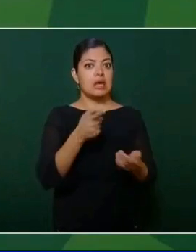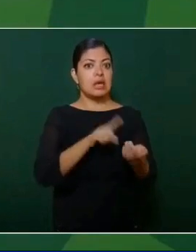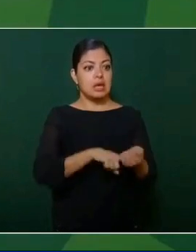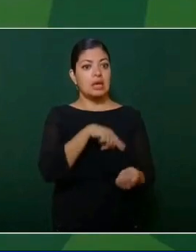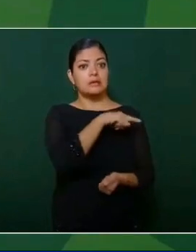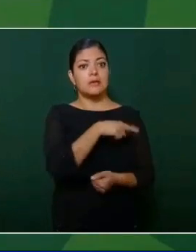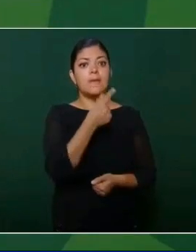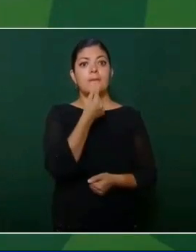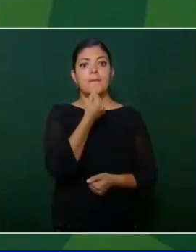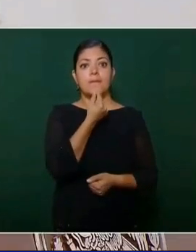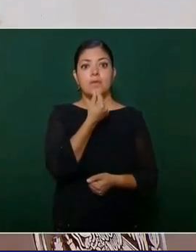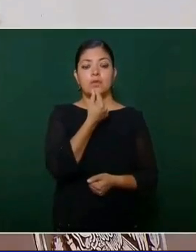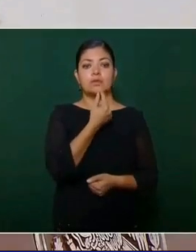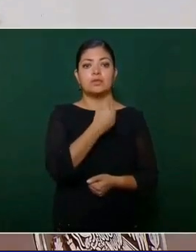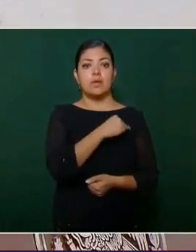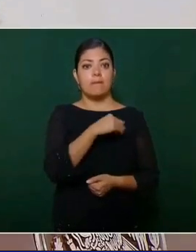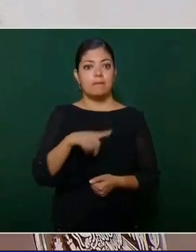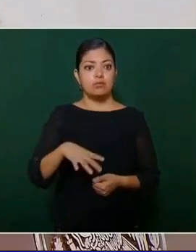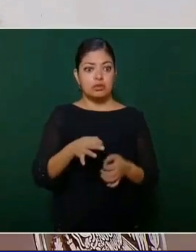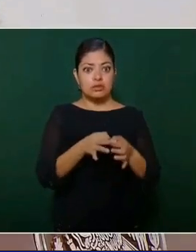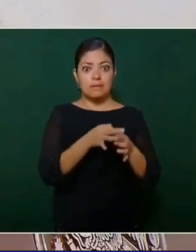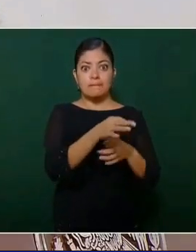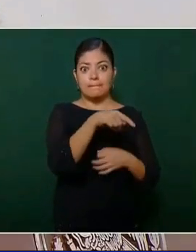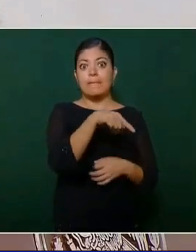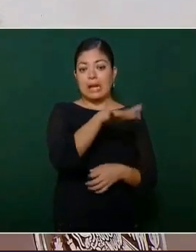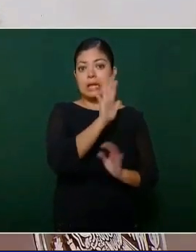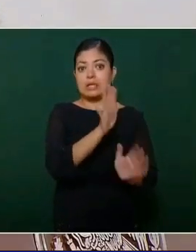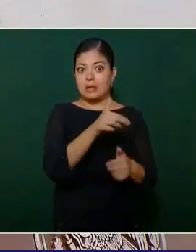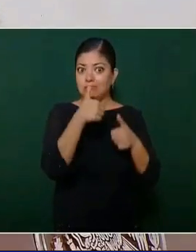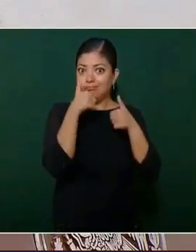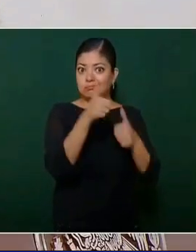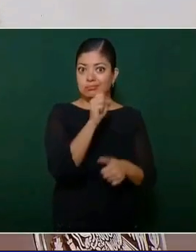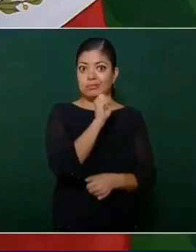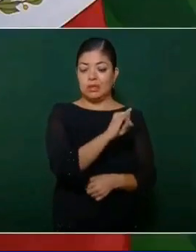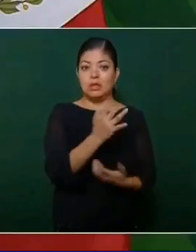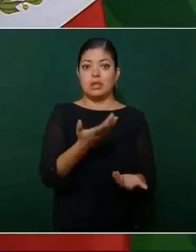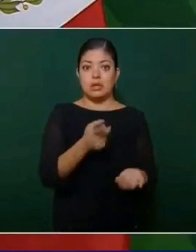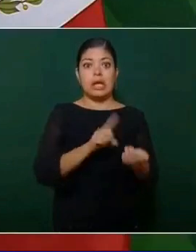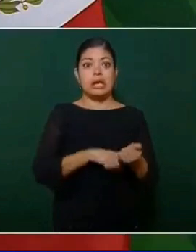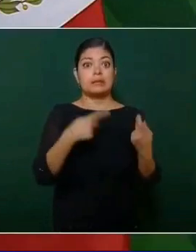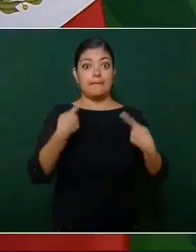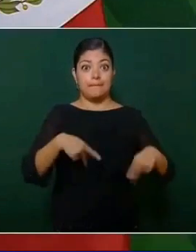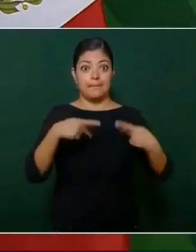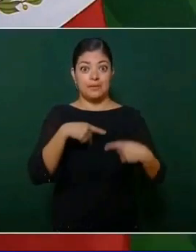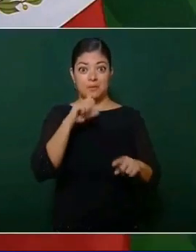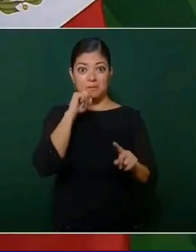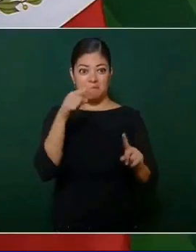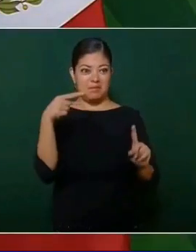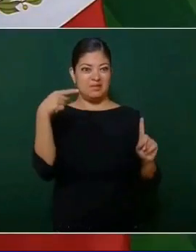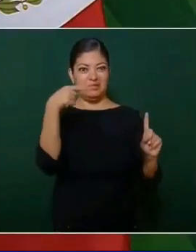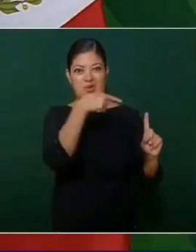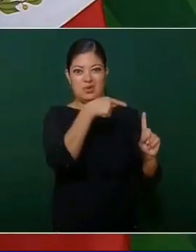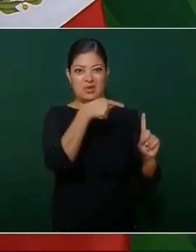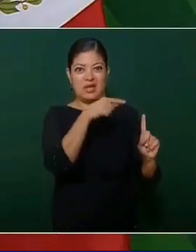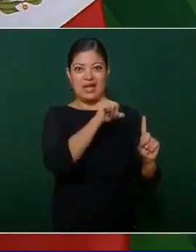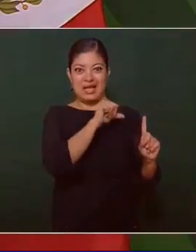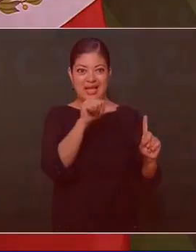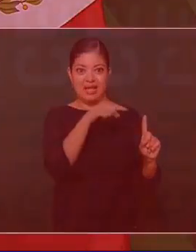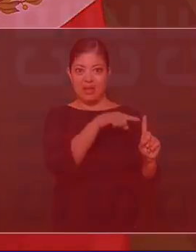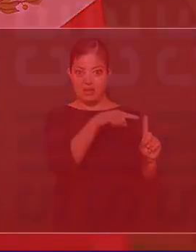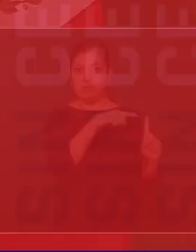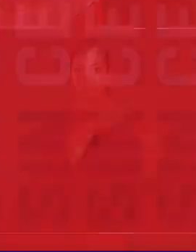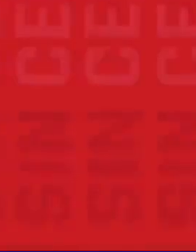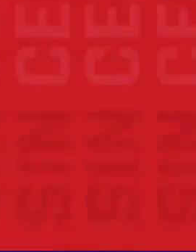fuego, la rociaron con alcohol y le prendieron fuego los cuatro personas. Bueno, pues este